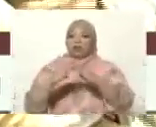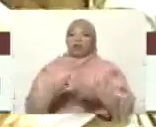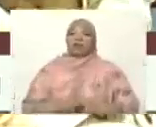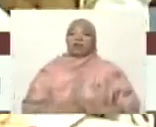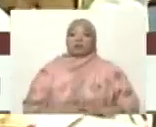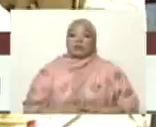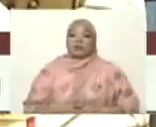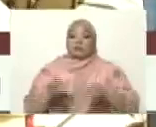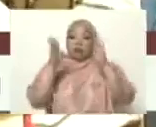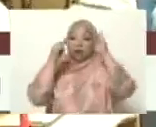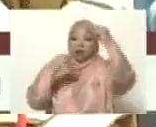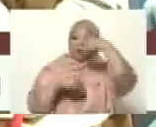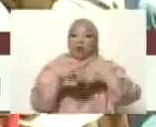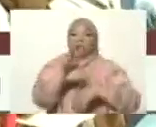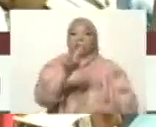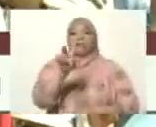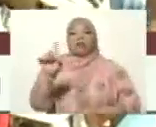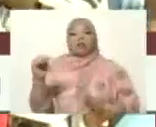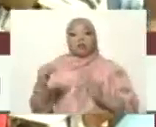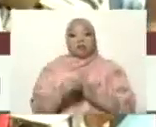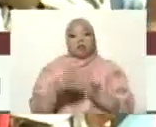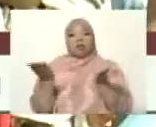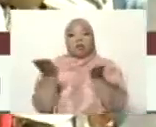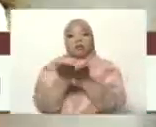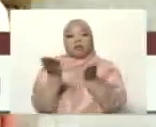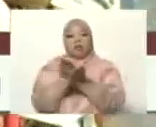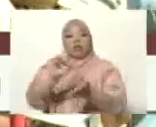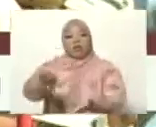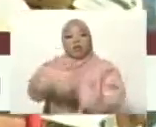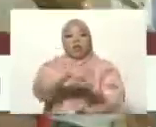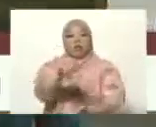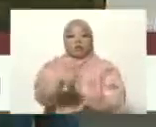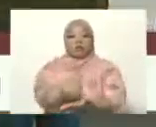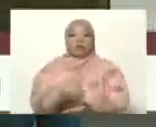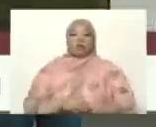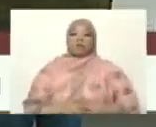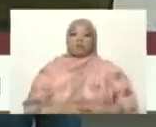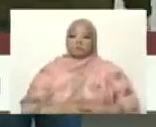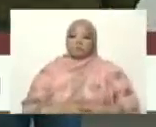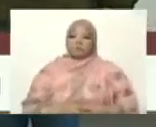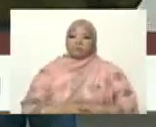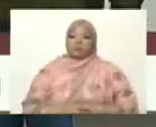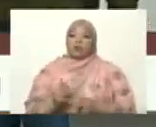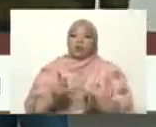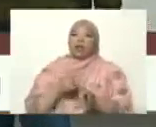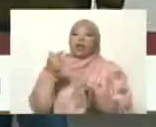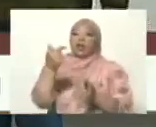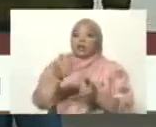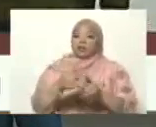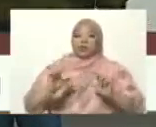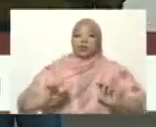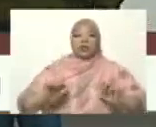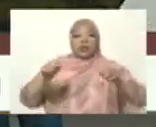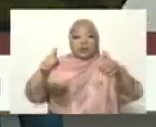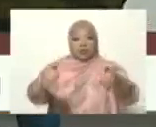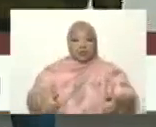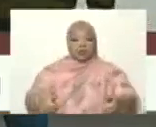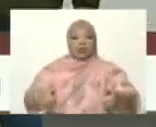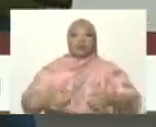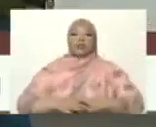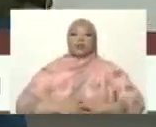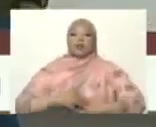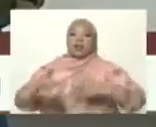para atender a casi 21.000 planteles a nivel nacional. Y entonces estamos dando ya inicio, Yelixe, a este despliegue